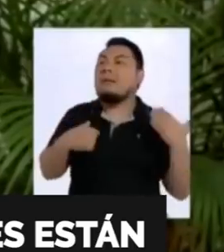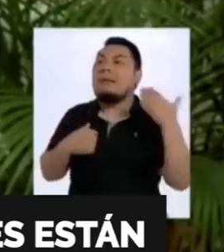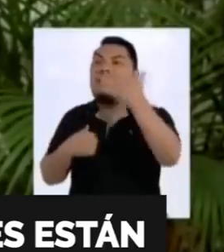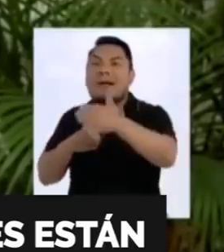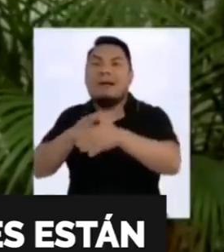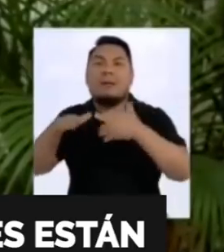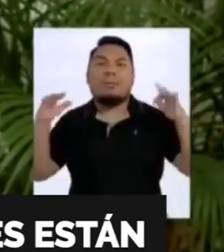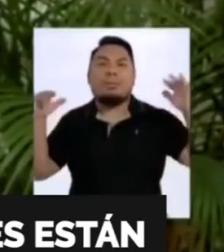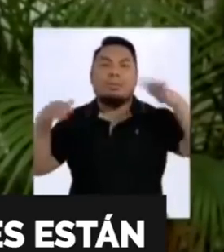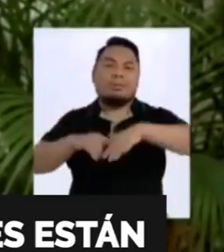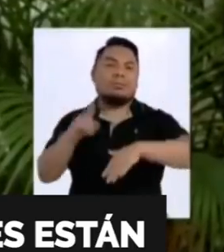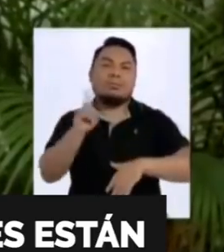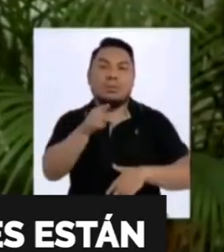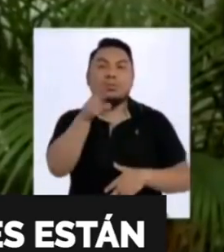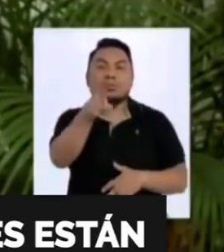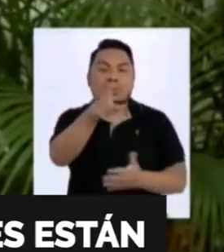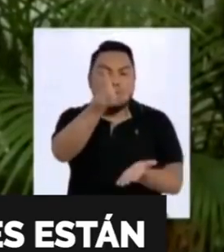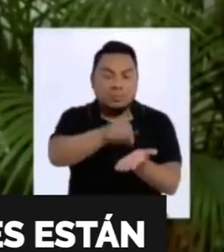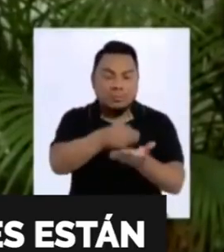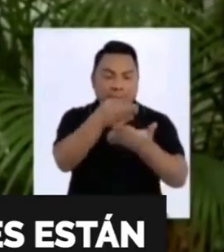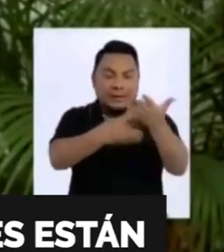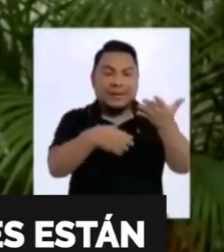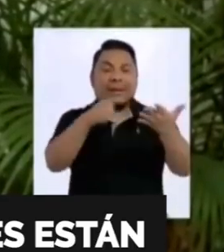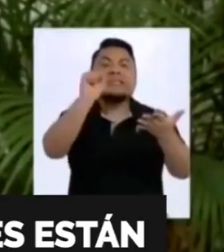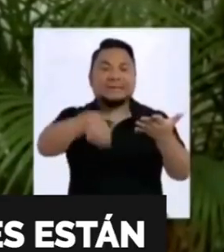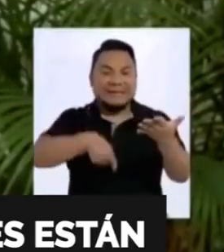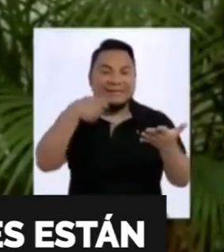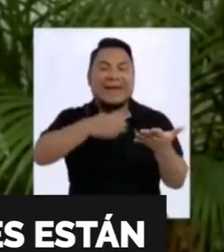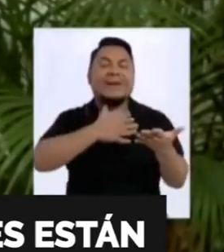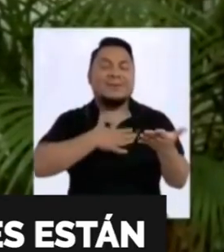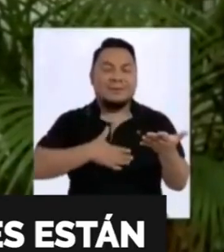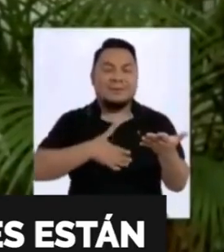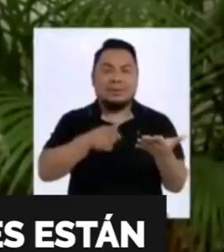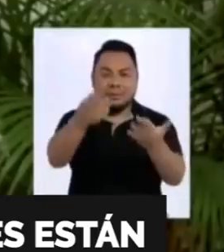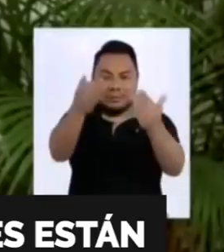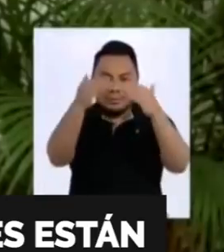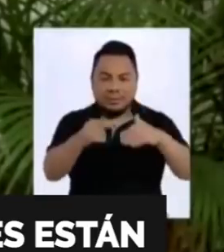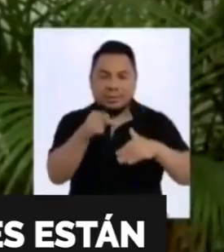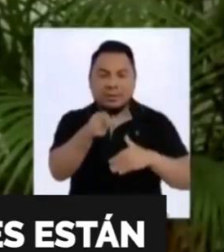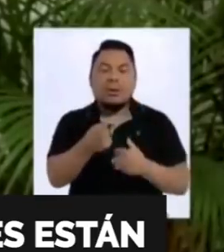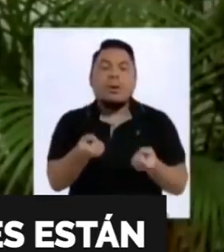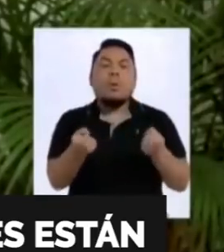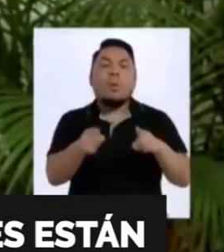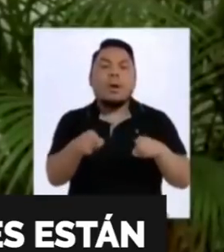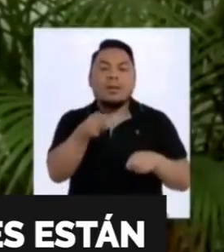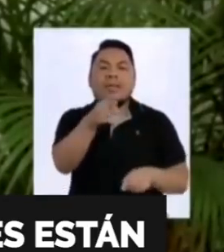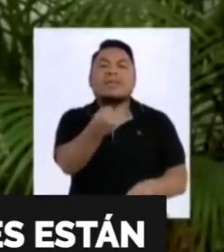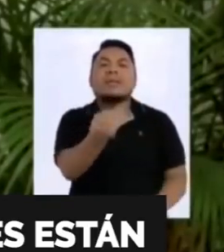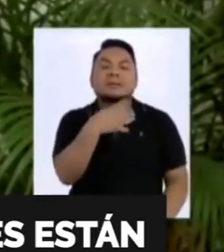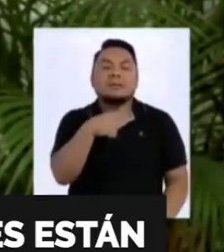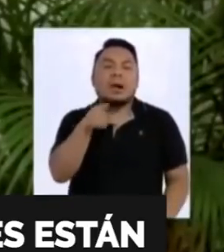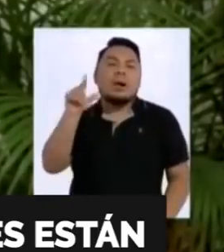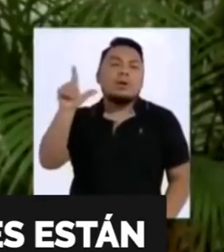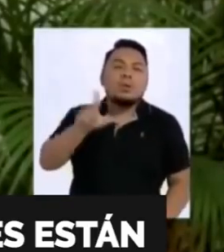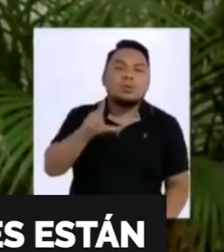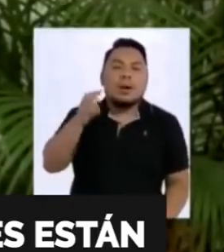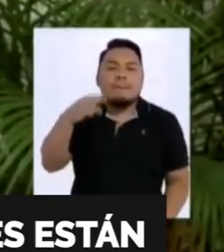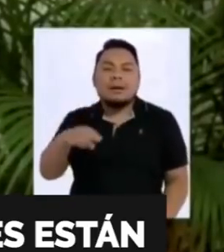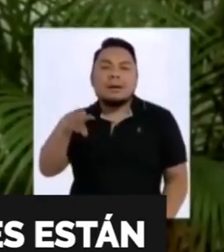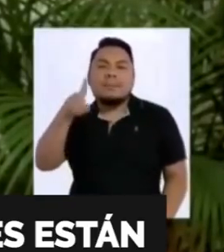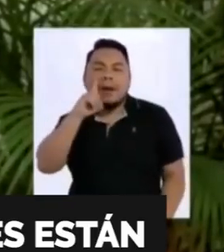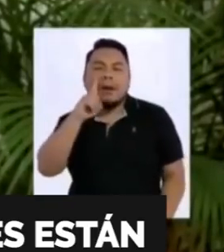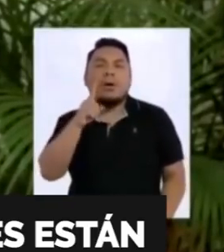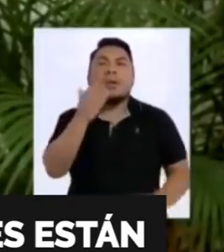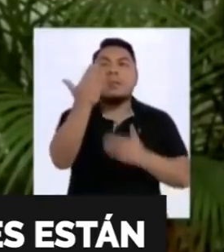y tendríamos aglomeraciones en los bancos. Entonces hemos hecho un cobro progresivo. Y además, en